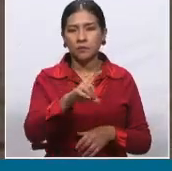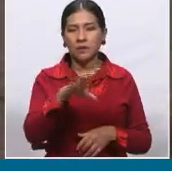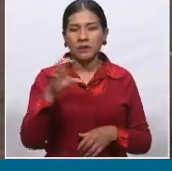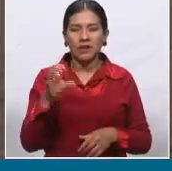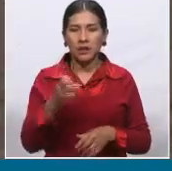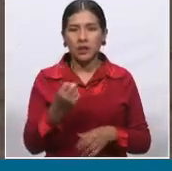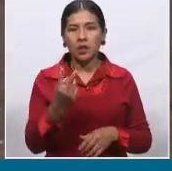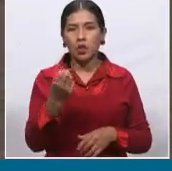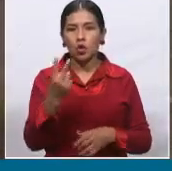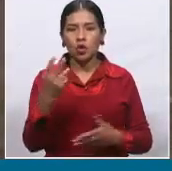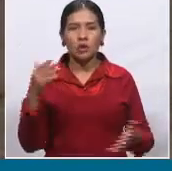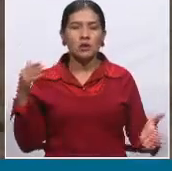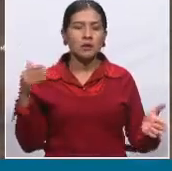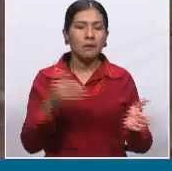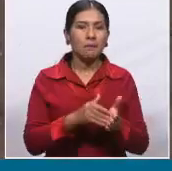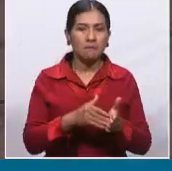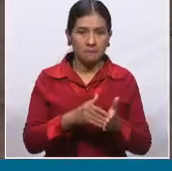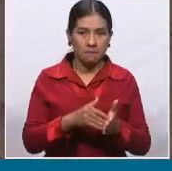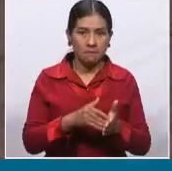112.000